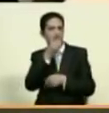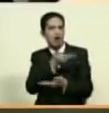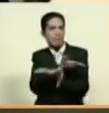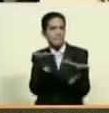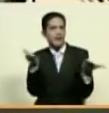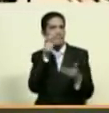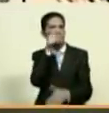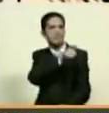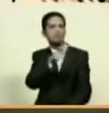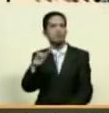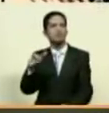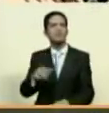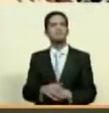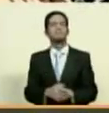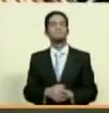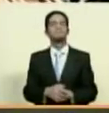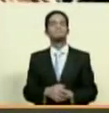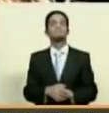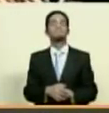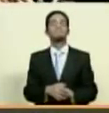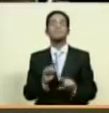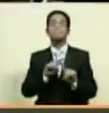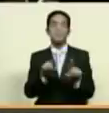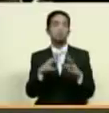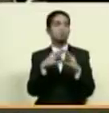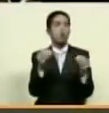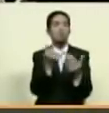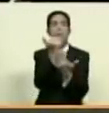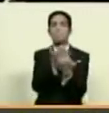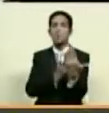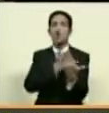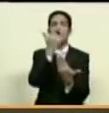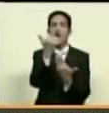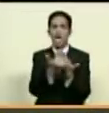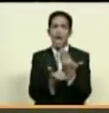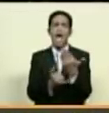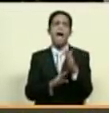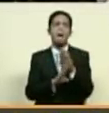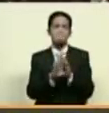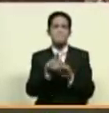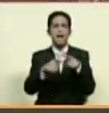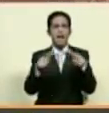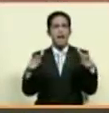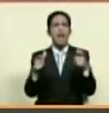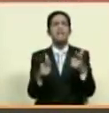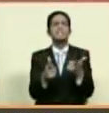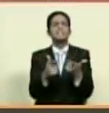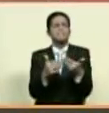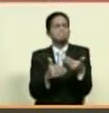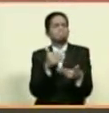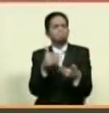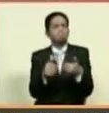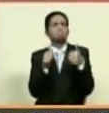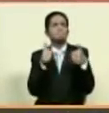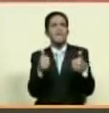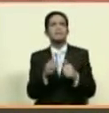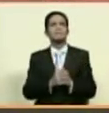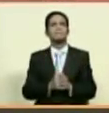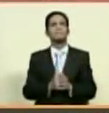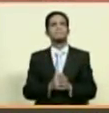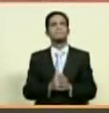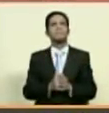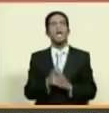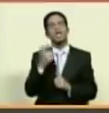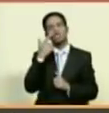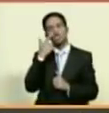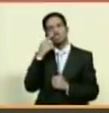El resto, el programa marcha bien, muy bien, satisfactoriamente. Empezamos la cuarta semana, hemos revisado